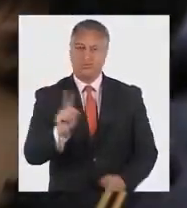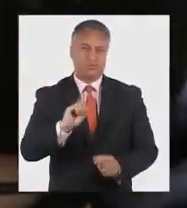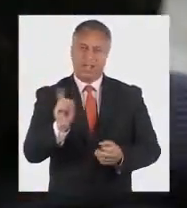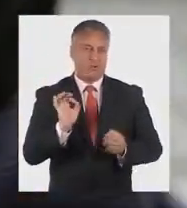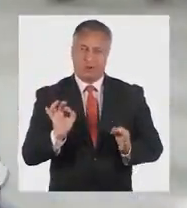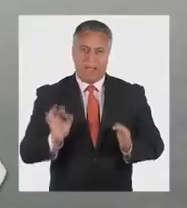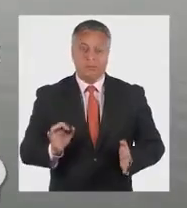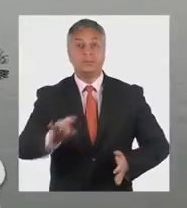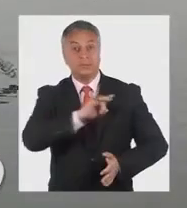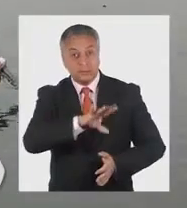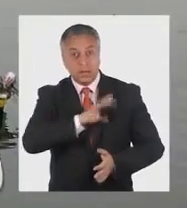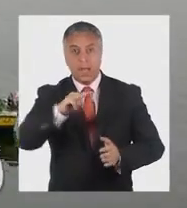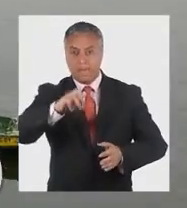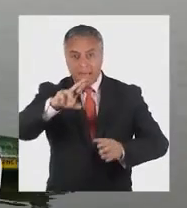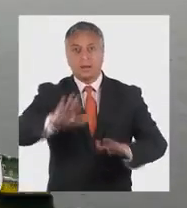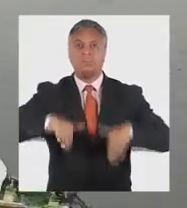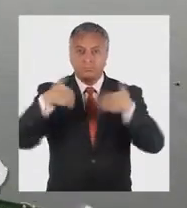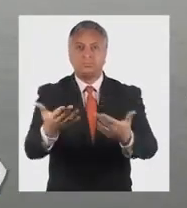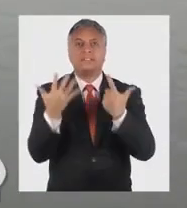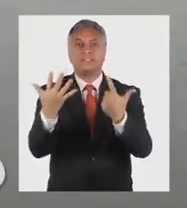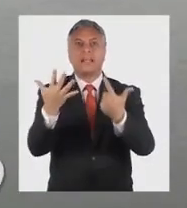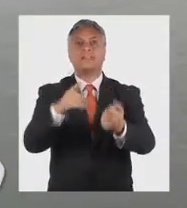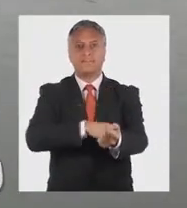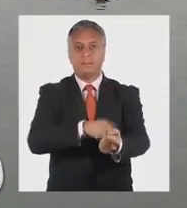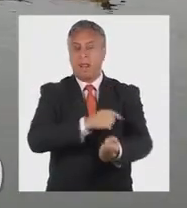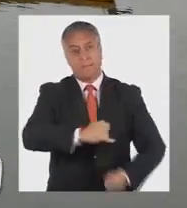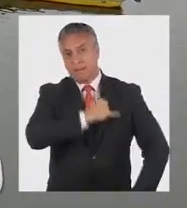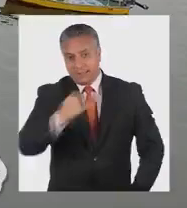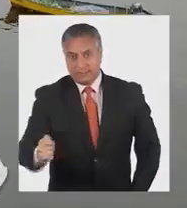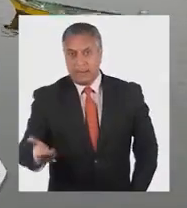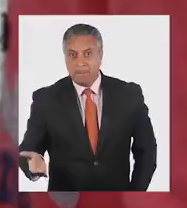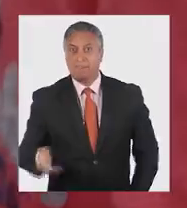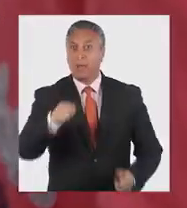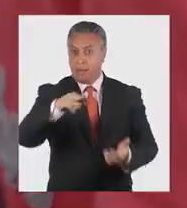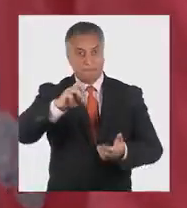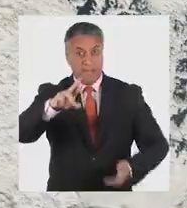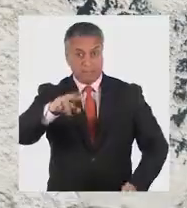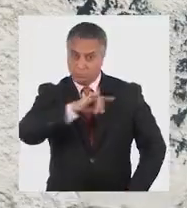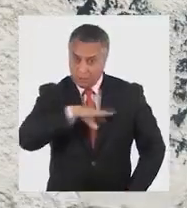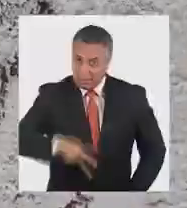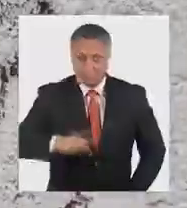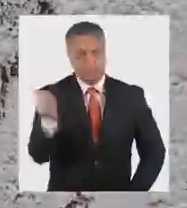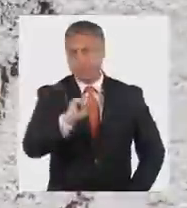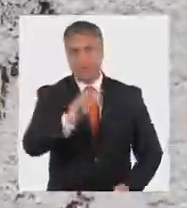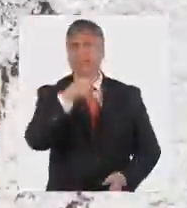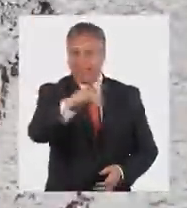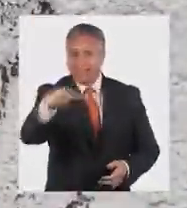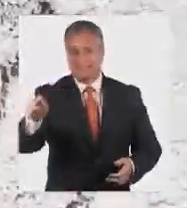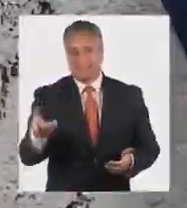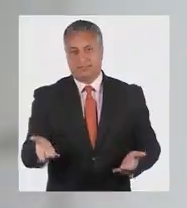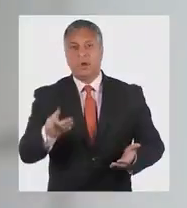es normal. En Chile el mar se regaló a 7 familias para siempre y es heredable. El mar no es chileno, es de